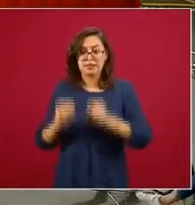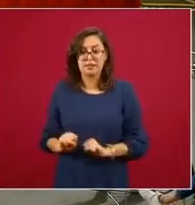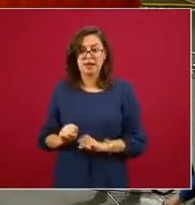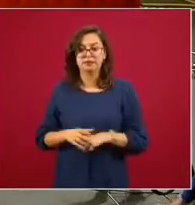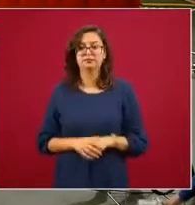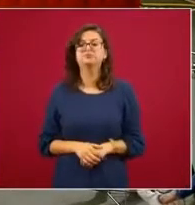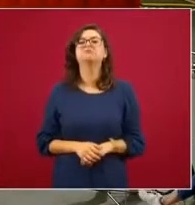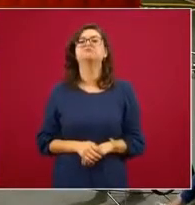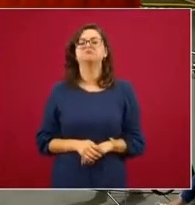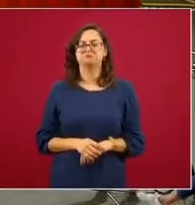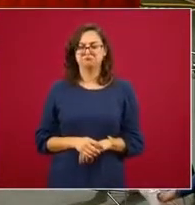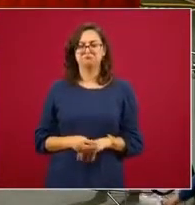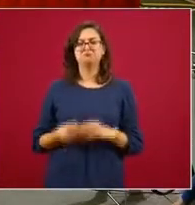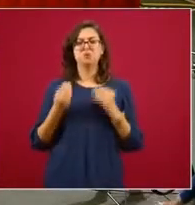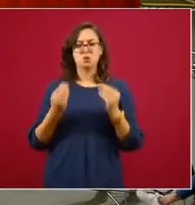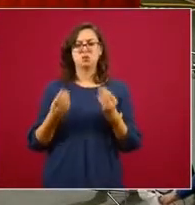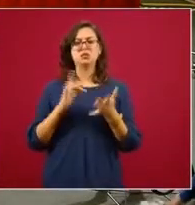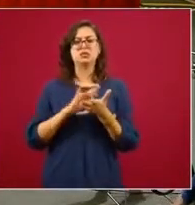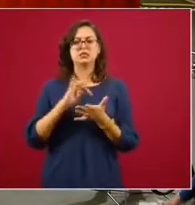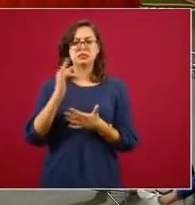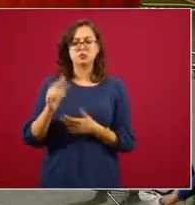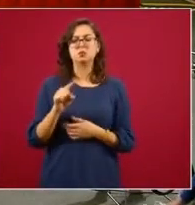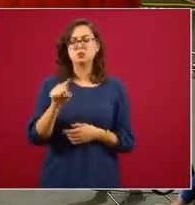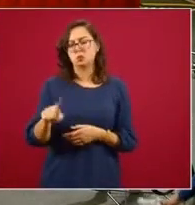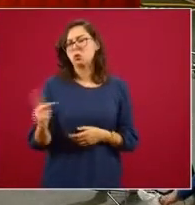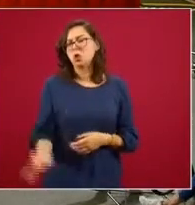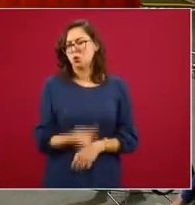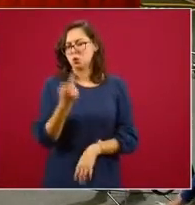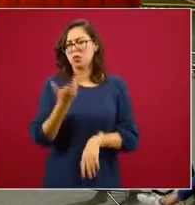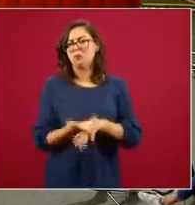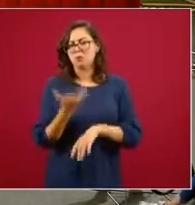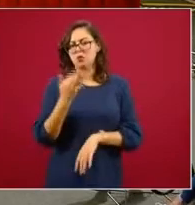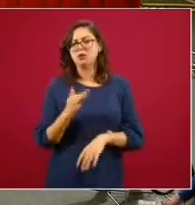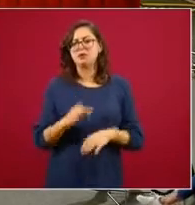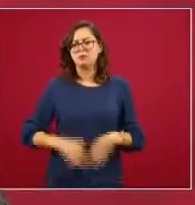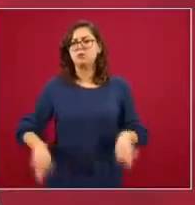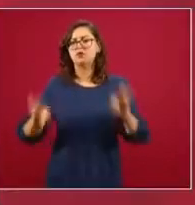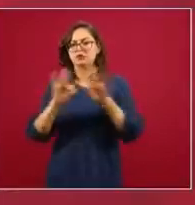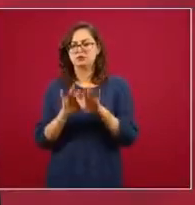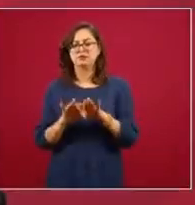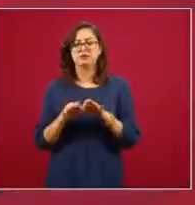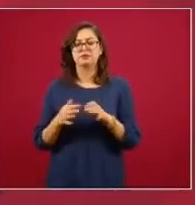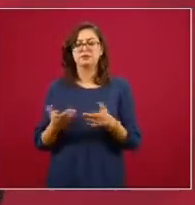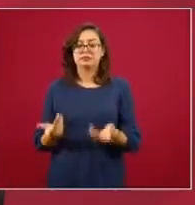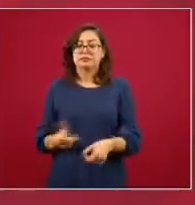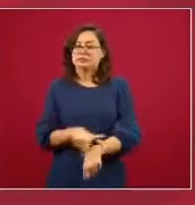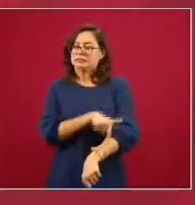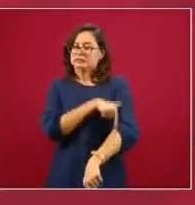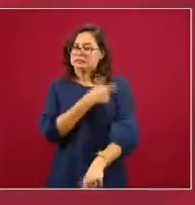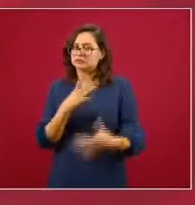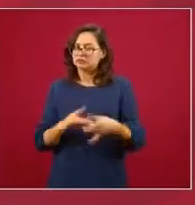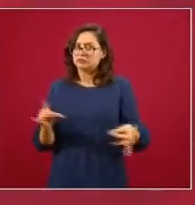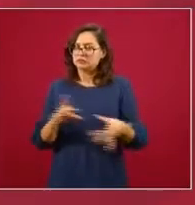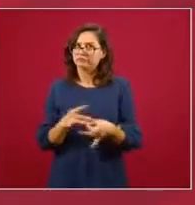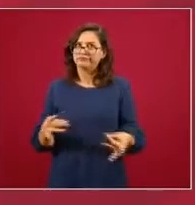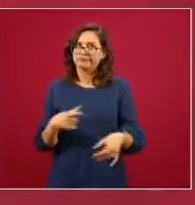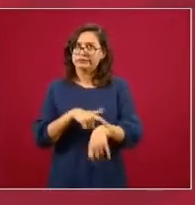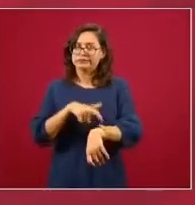Quiroga. Es una pregunta que me parece muy importante, desde luego da para mucho y tenemos ya muy poquitos minutos,